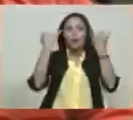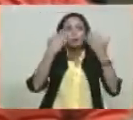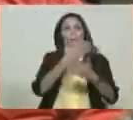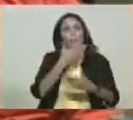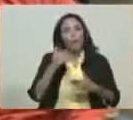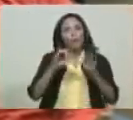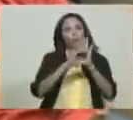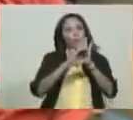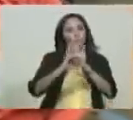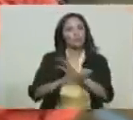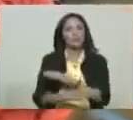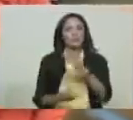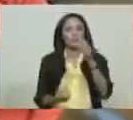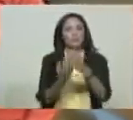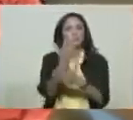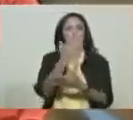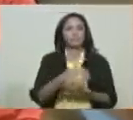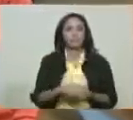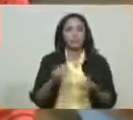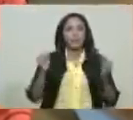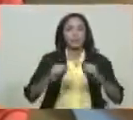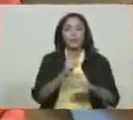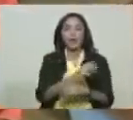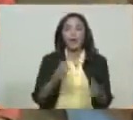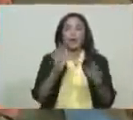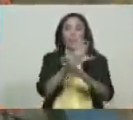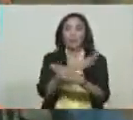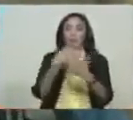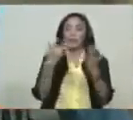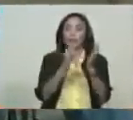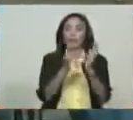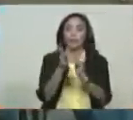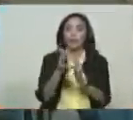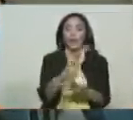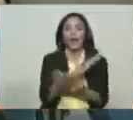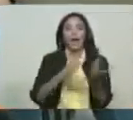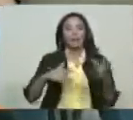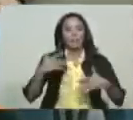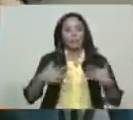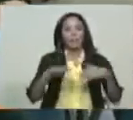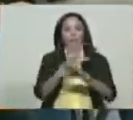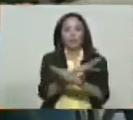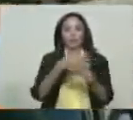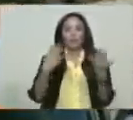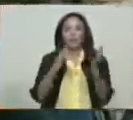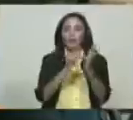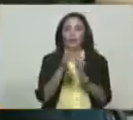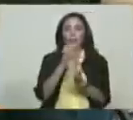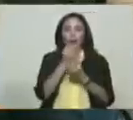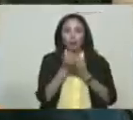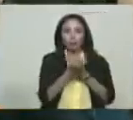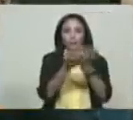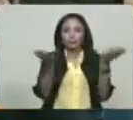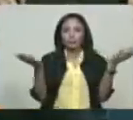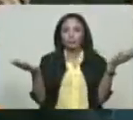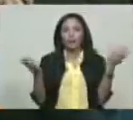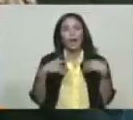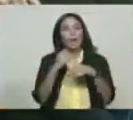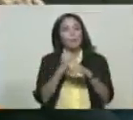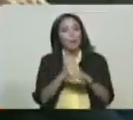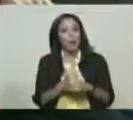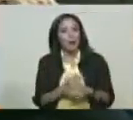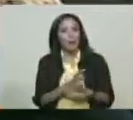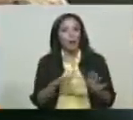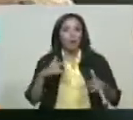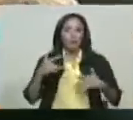Y estaba planteado la fecha del 19 de abril y los actos del 19 de abril para anunciarlo. Los